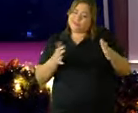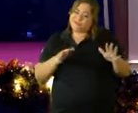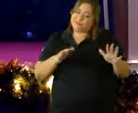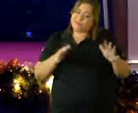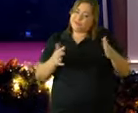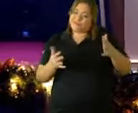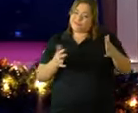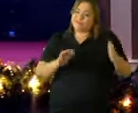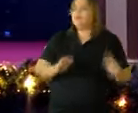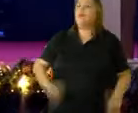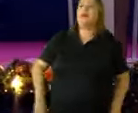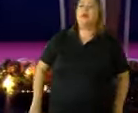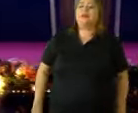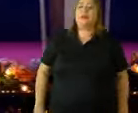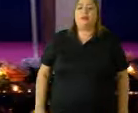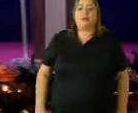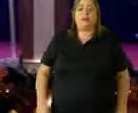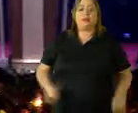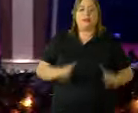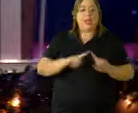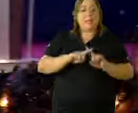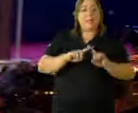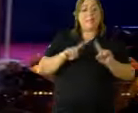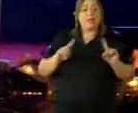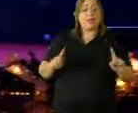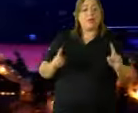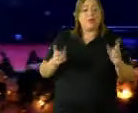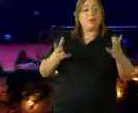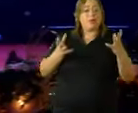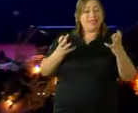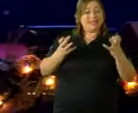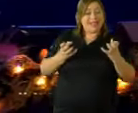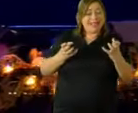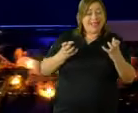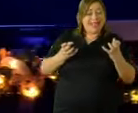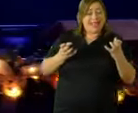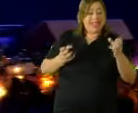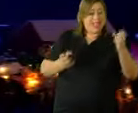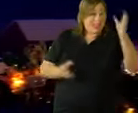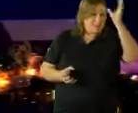niño. Pero la única intención que yo tenía era que llegara mi papá.